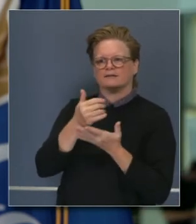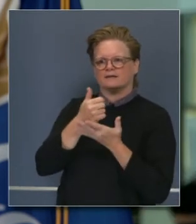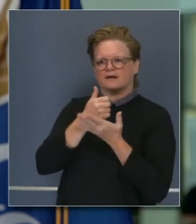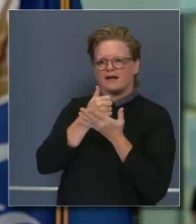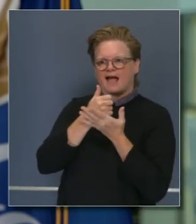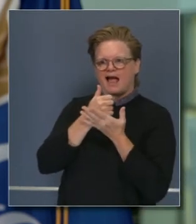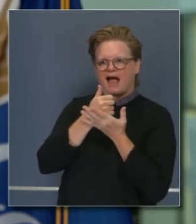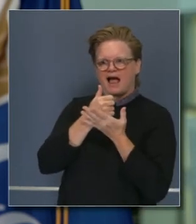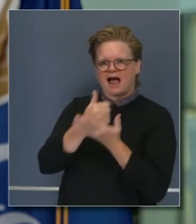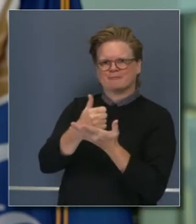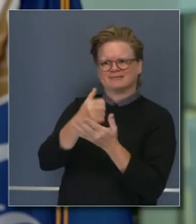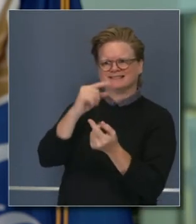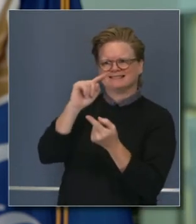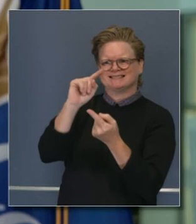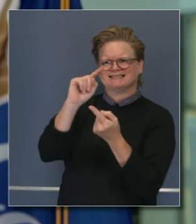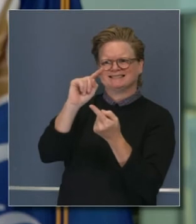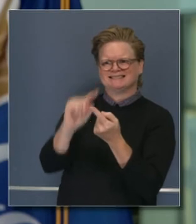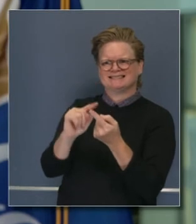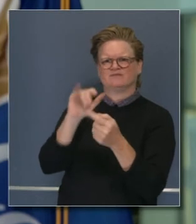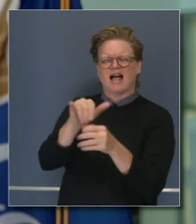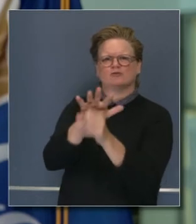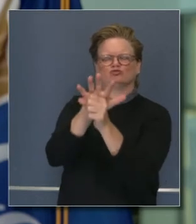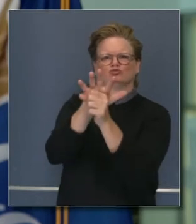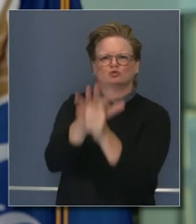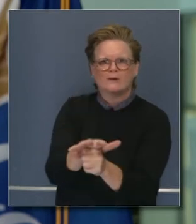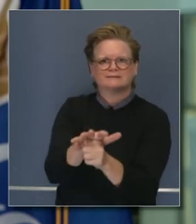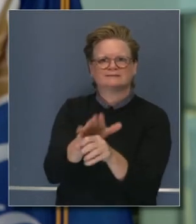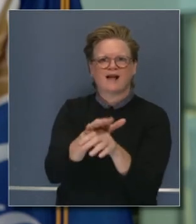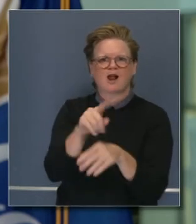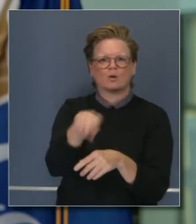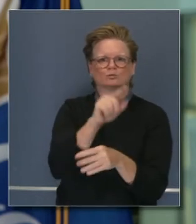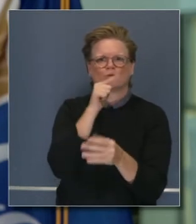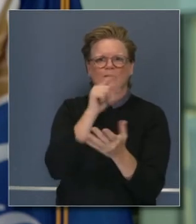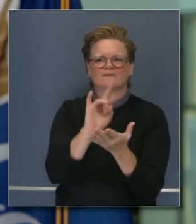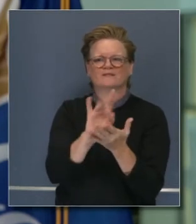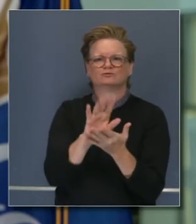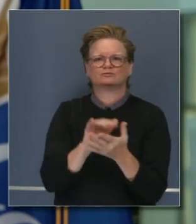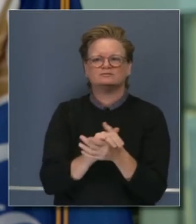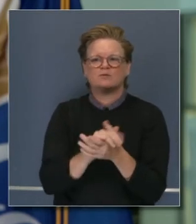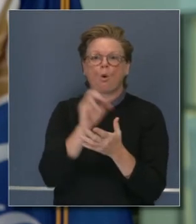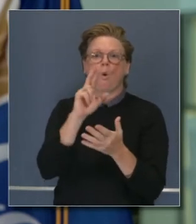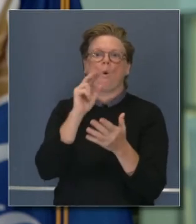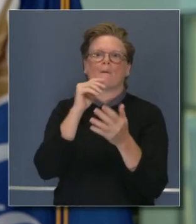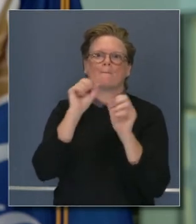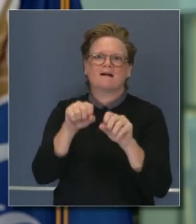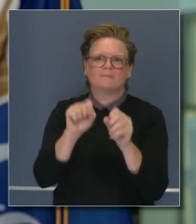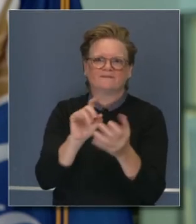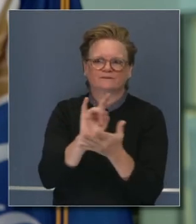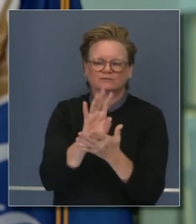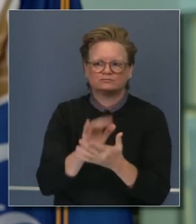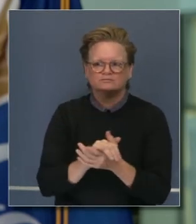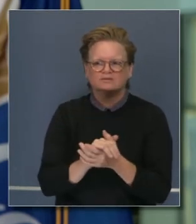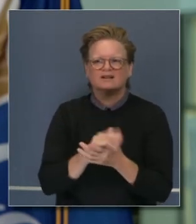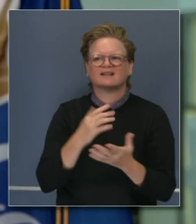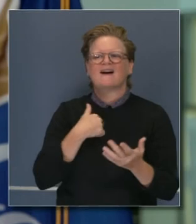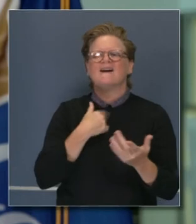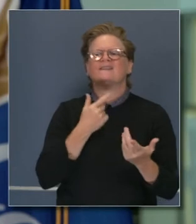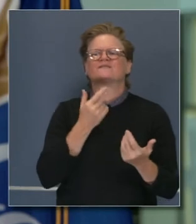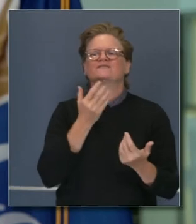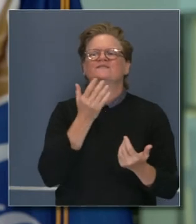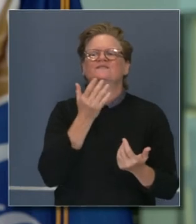cuestión más amplia, el proyecto de ley que mencionó usted del tabaco con sabores, he sido partidario para una